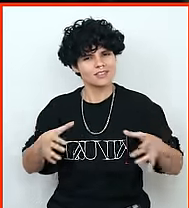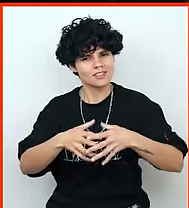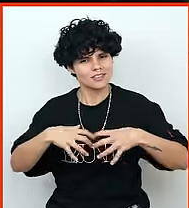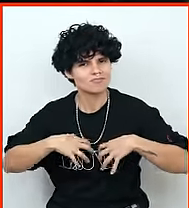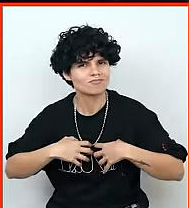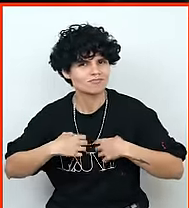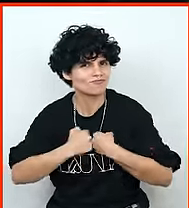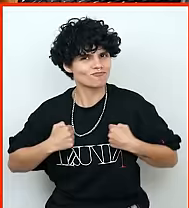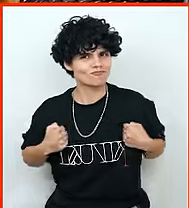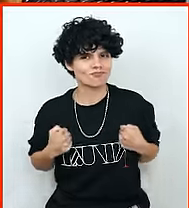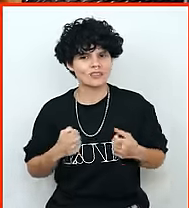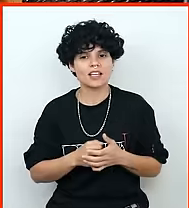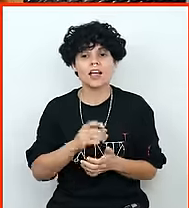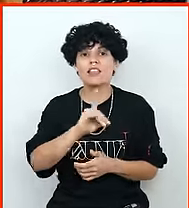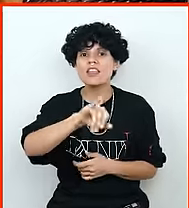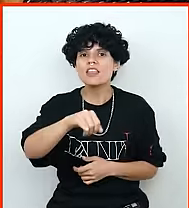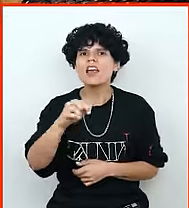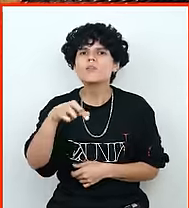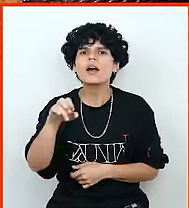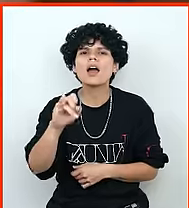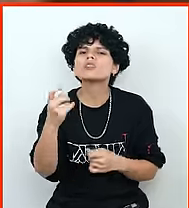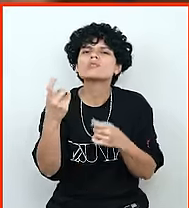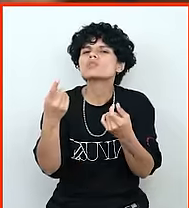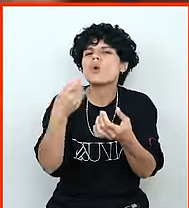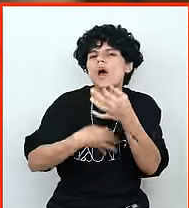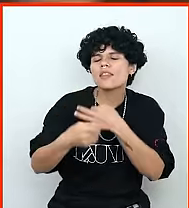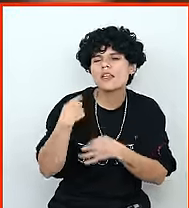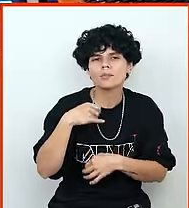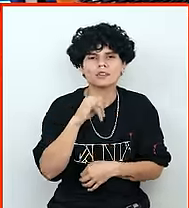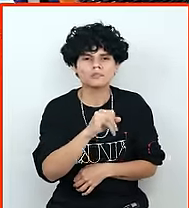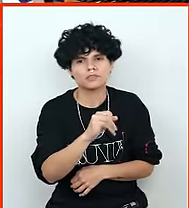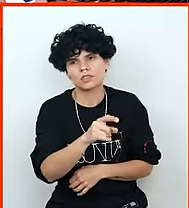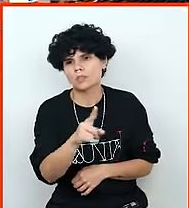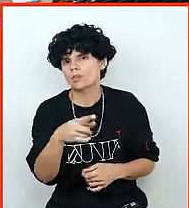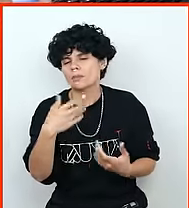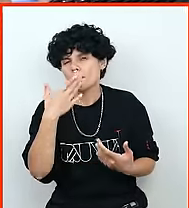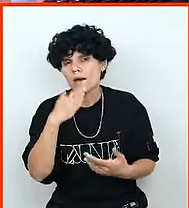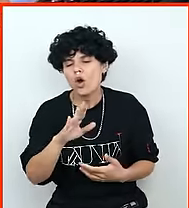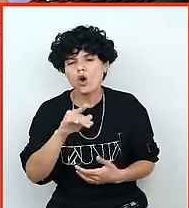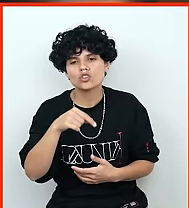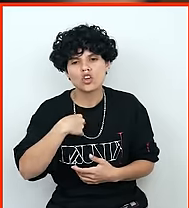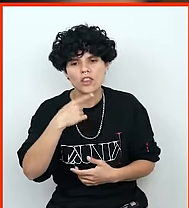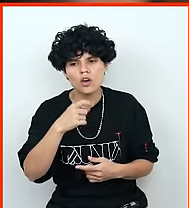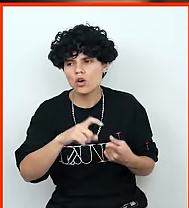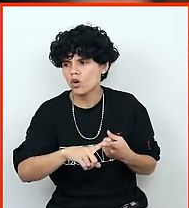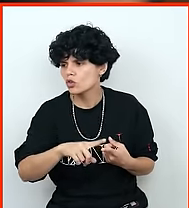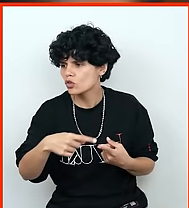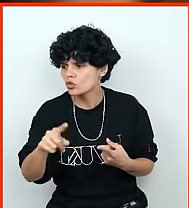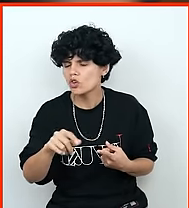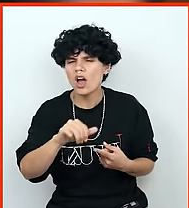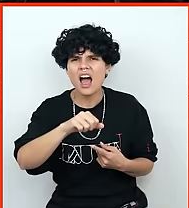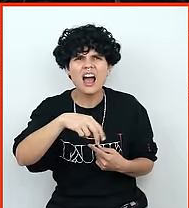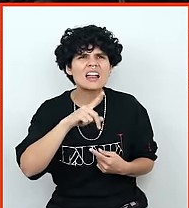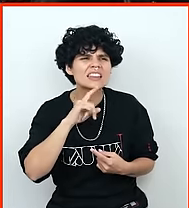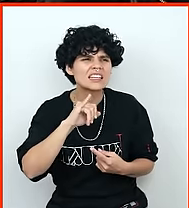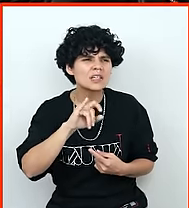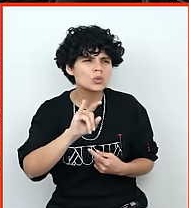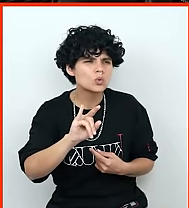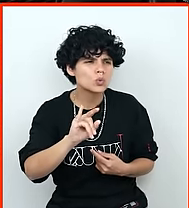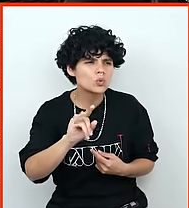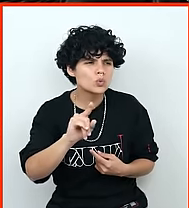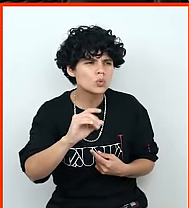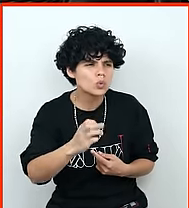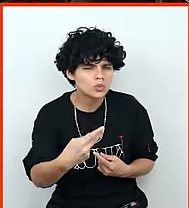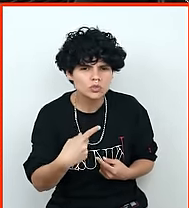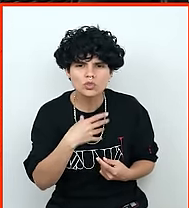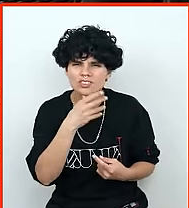Pérez, es tremendo, ¿no? DJ Pérez, para mí, uno de los mejores de Chile, junto con probablemente Anti-Och. No sé quién más